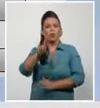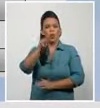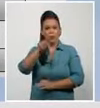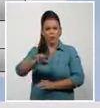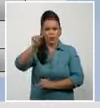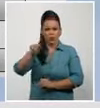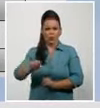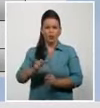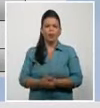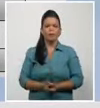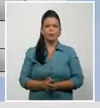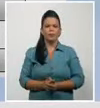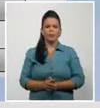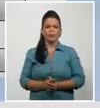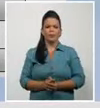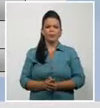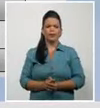ya